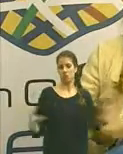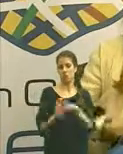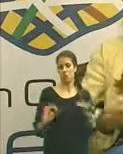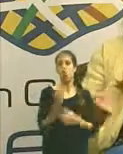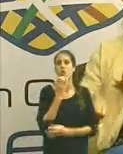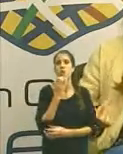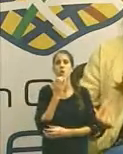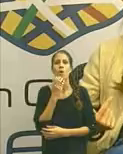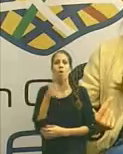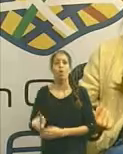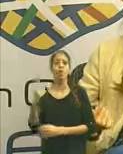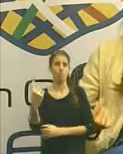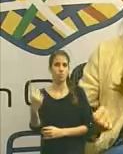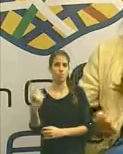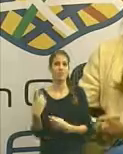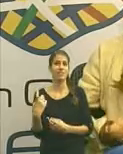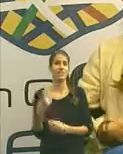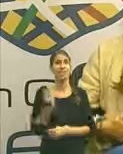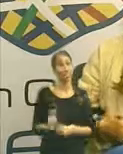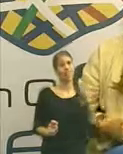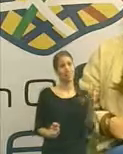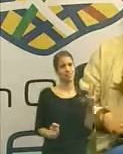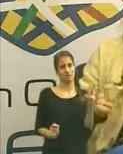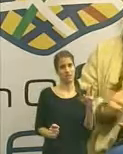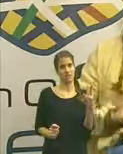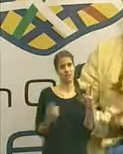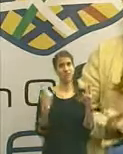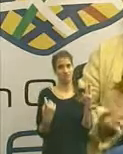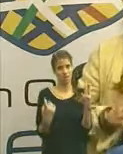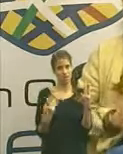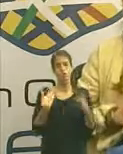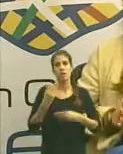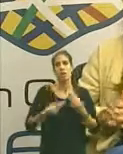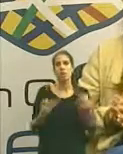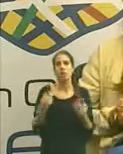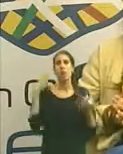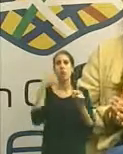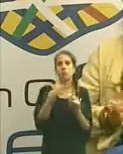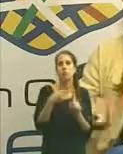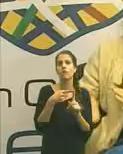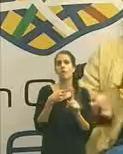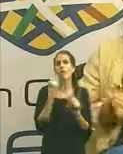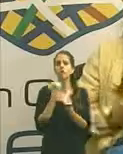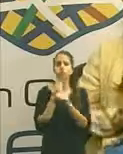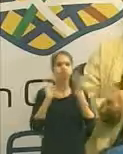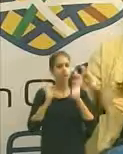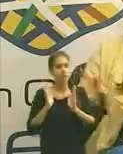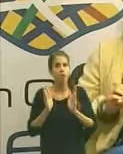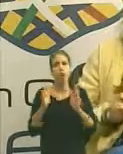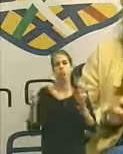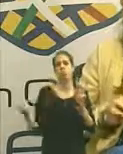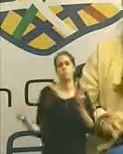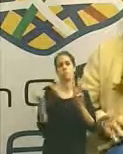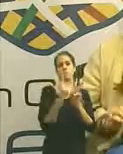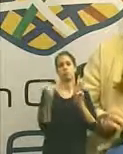que tres profesionales trabajen con el niño. Entonces, trabajamos los objetivos y pues un